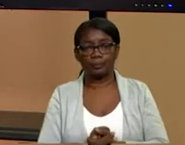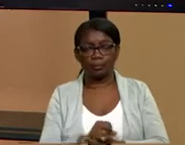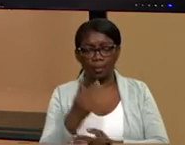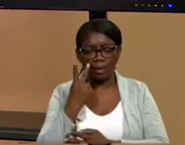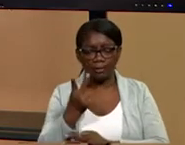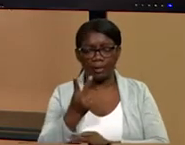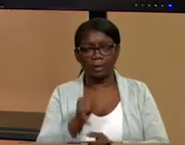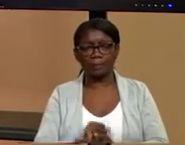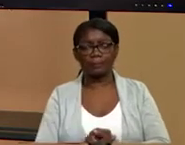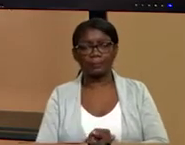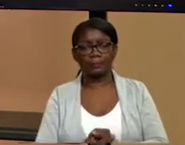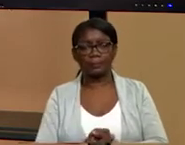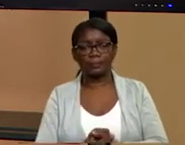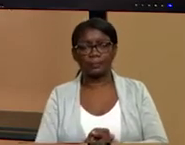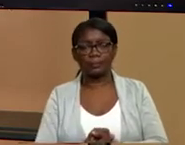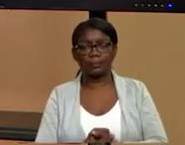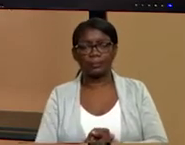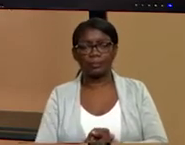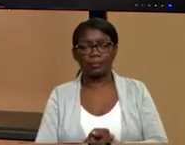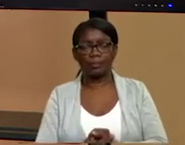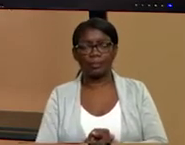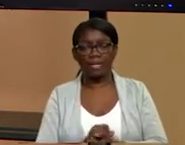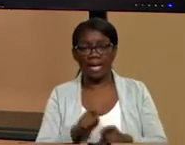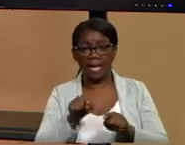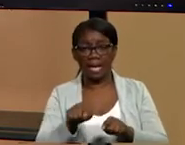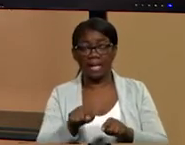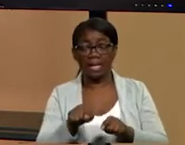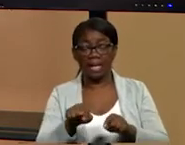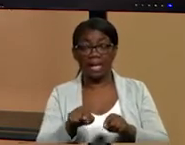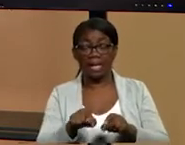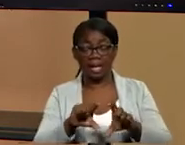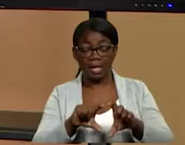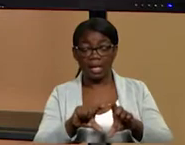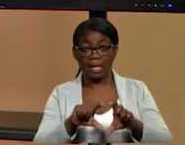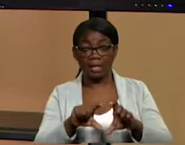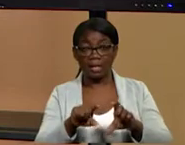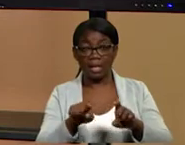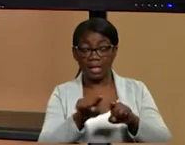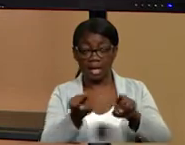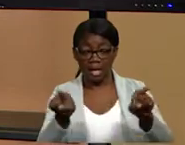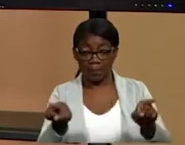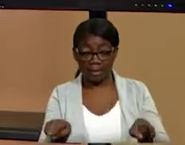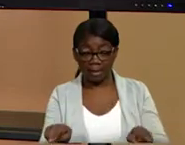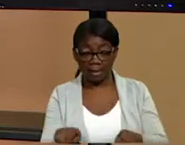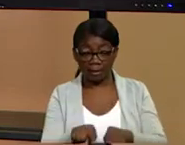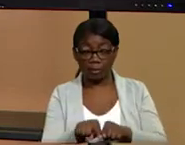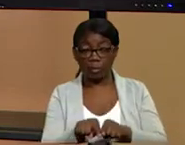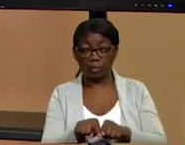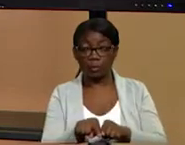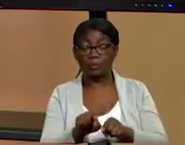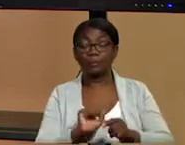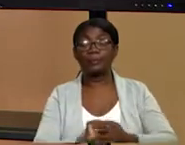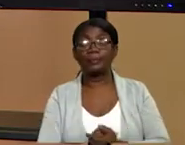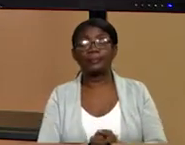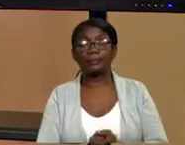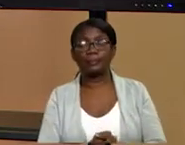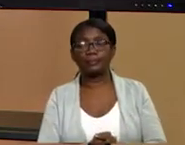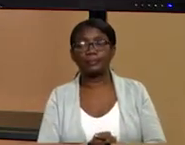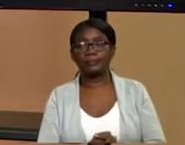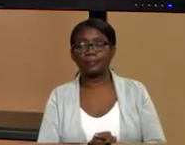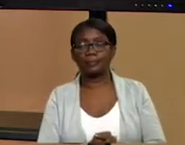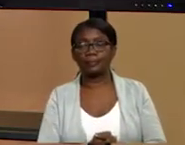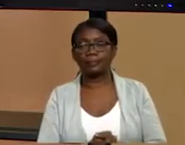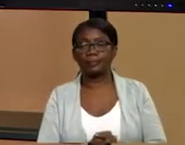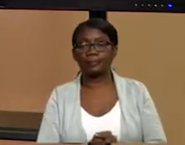verifica todo el estado del equipo normalmente porque él tiene esa particularidad. ¿Okay?